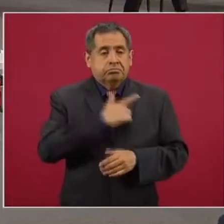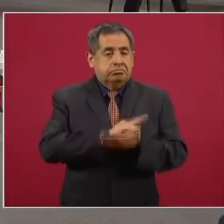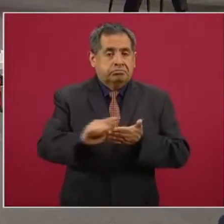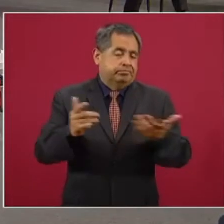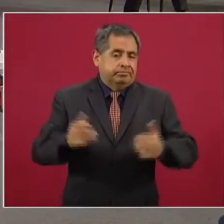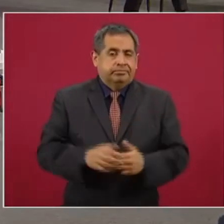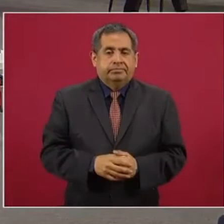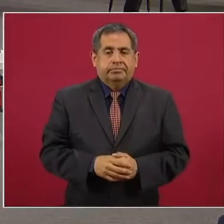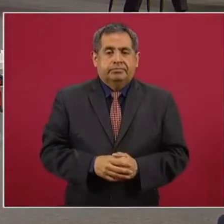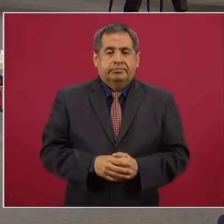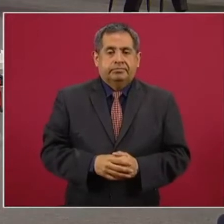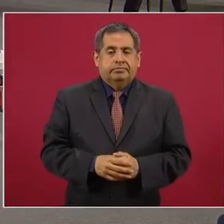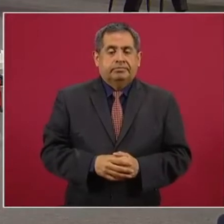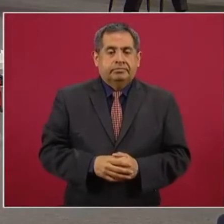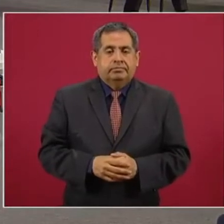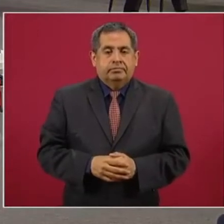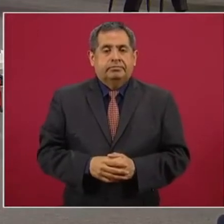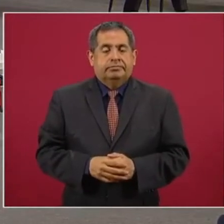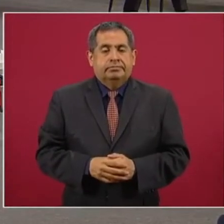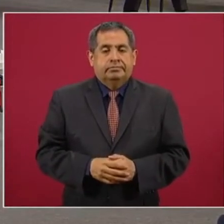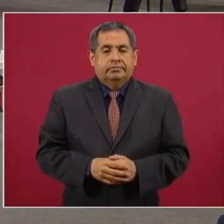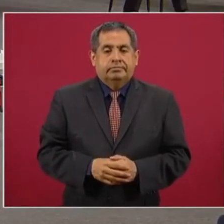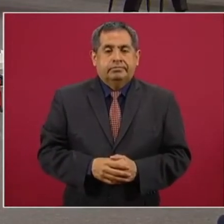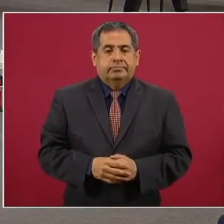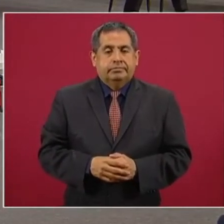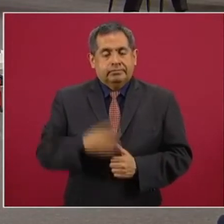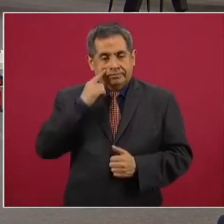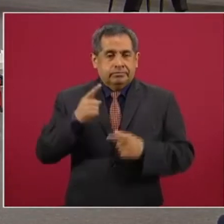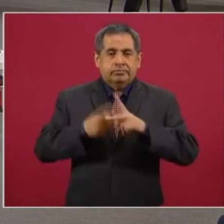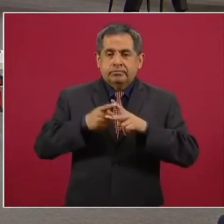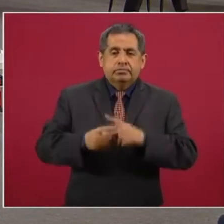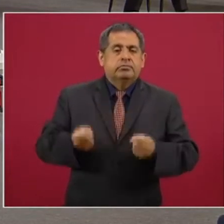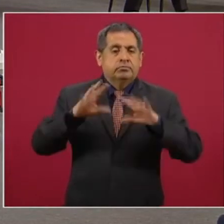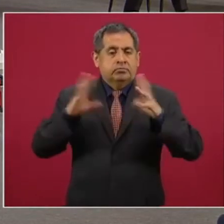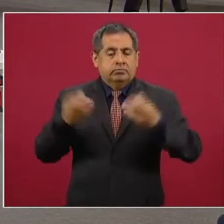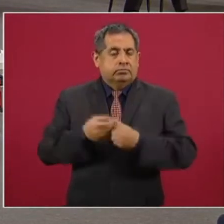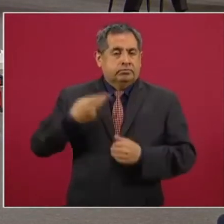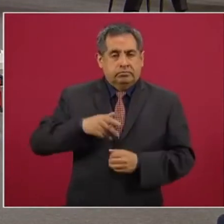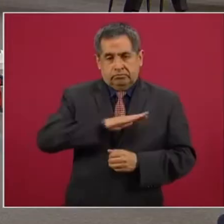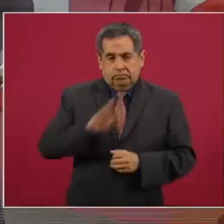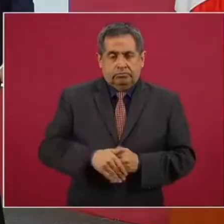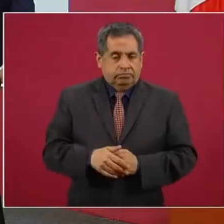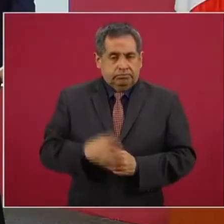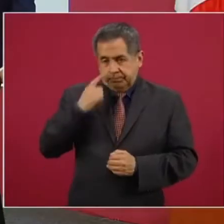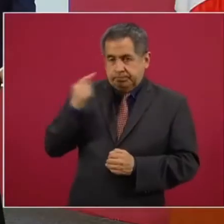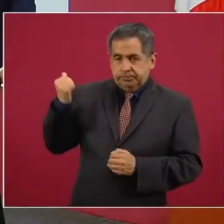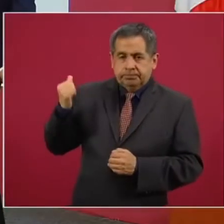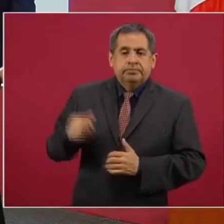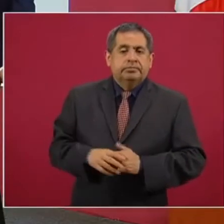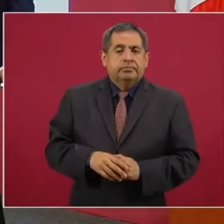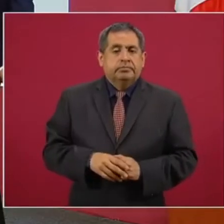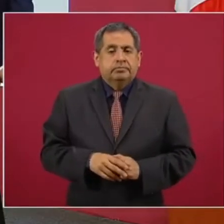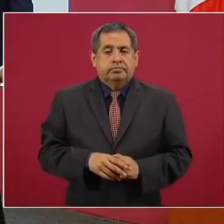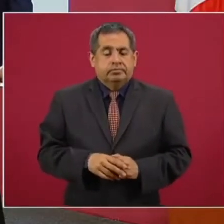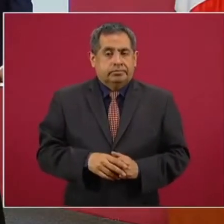La siguiente y penúltima, o última más bien, es la estadística de mortalidad. Como ven,